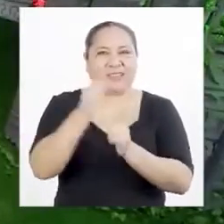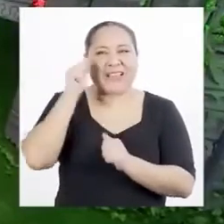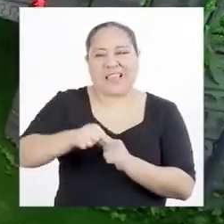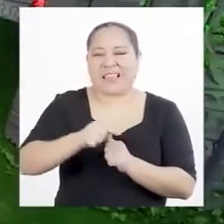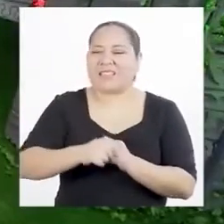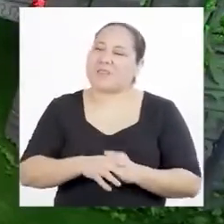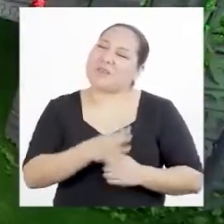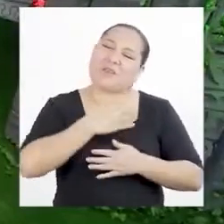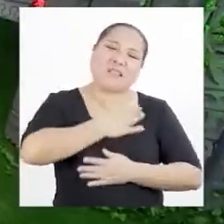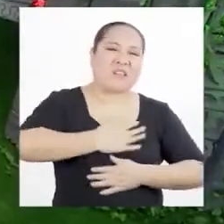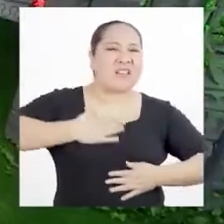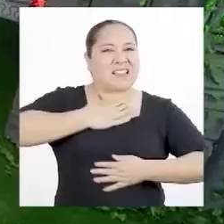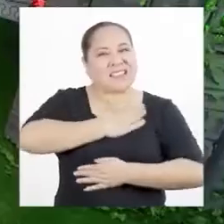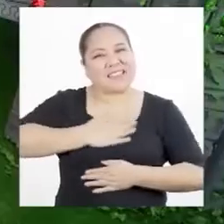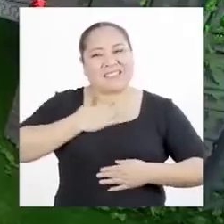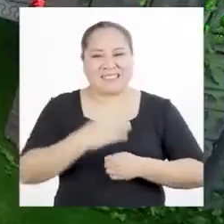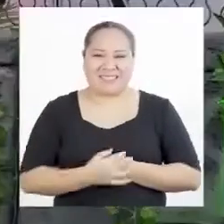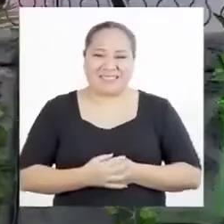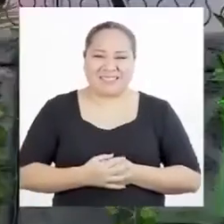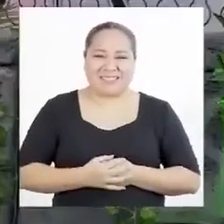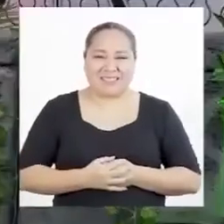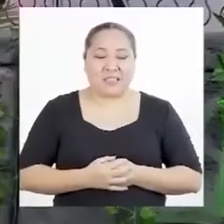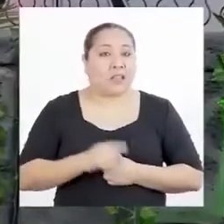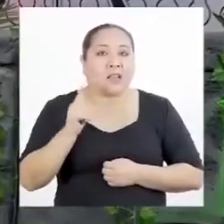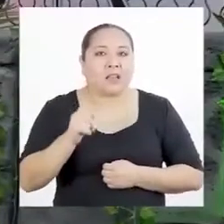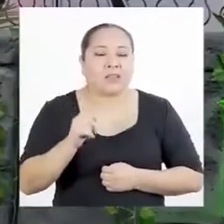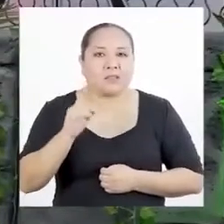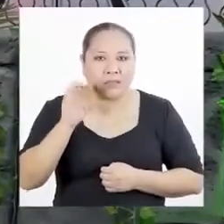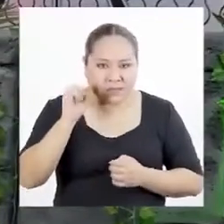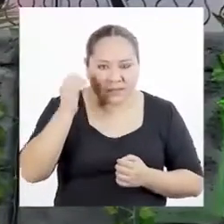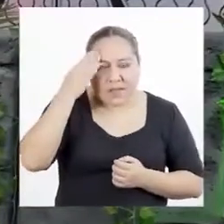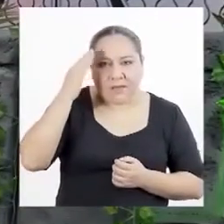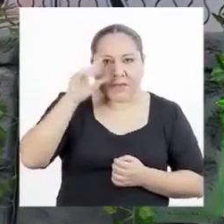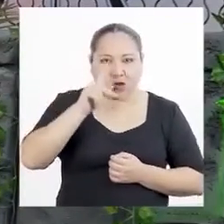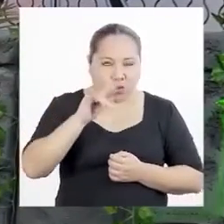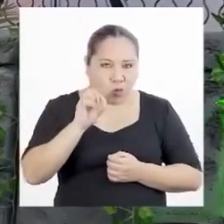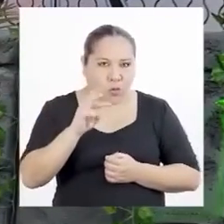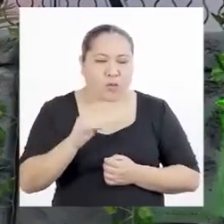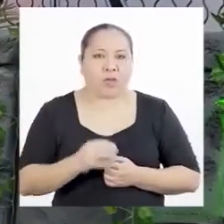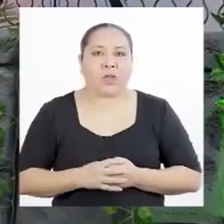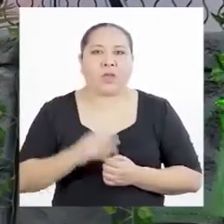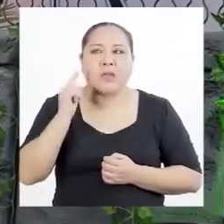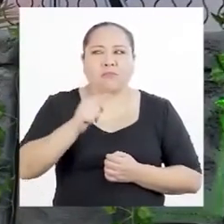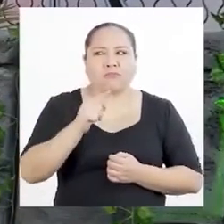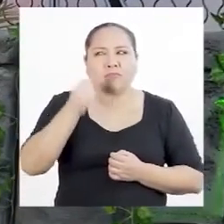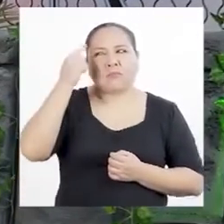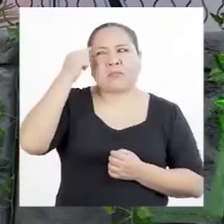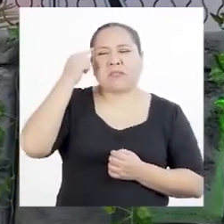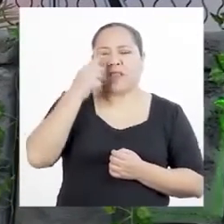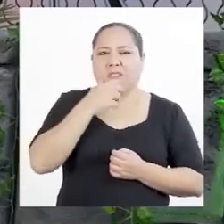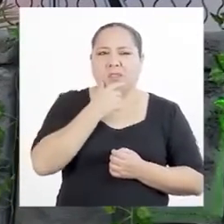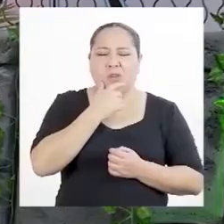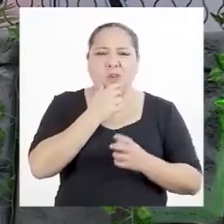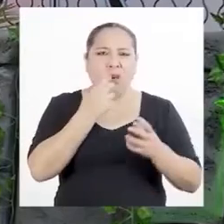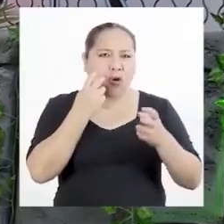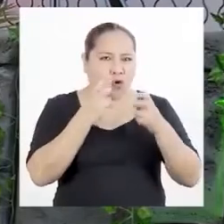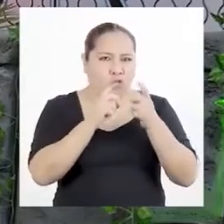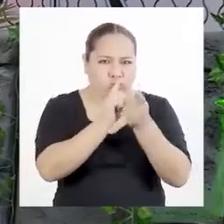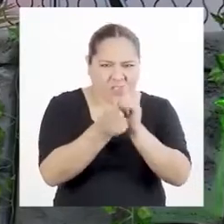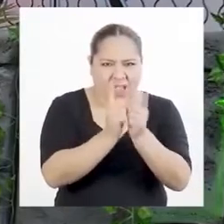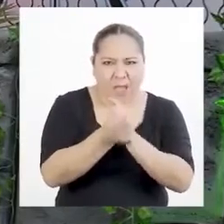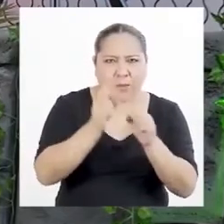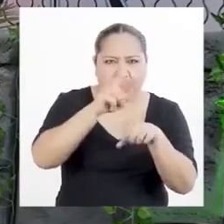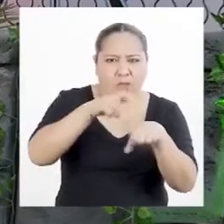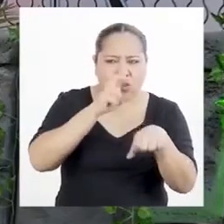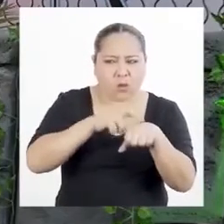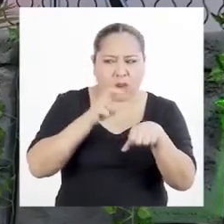juntos es más divertido. ¿Sabes, Cubi? Me quedé pensando en el efecto que pueden tener los fenómenos de la naturaleza